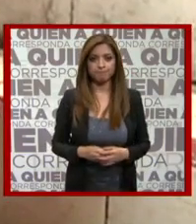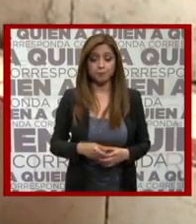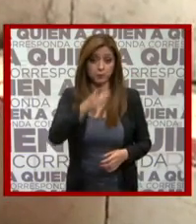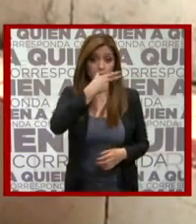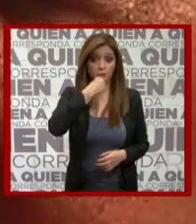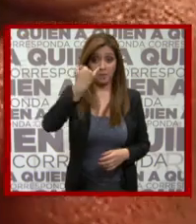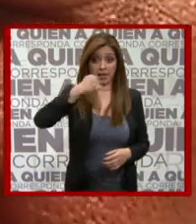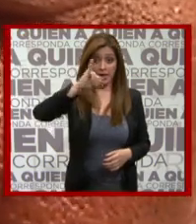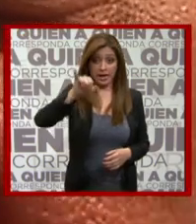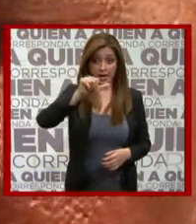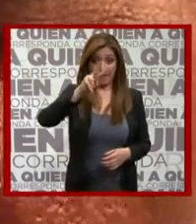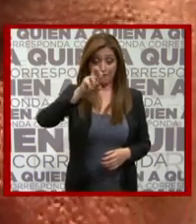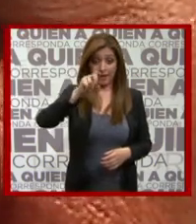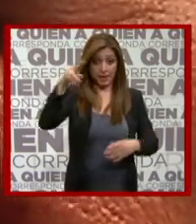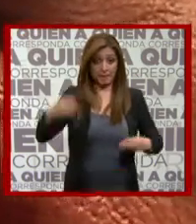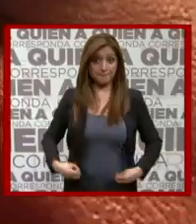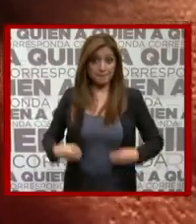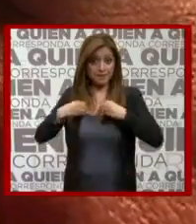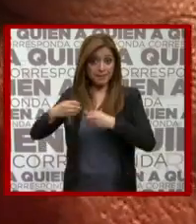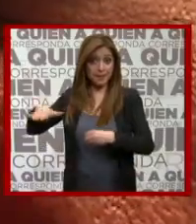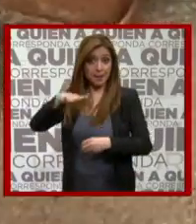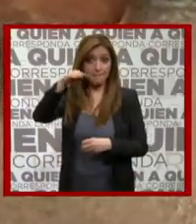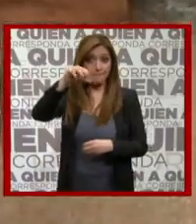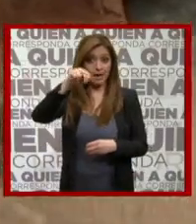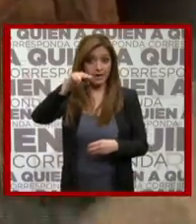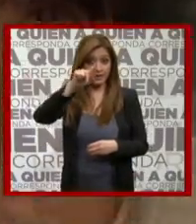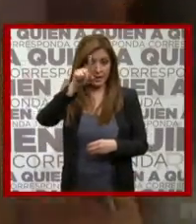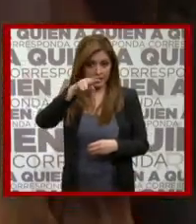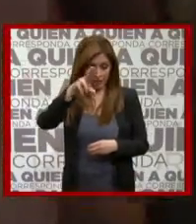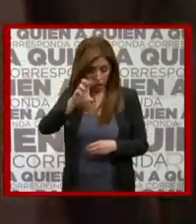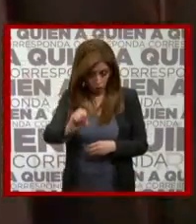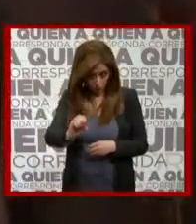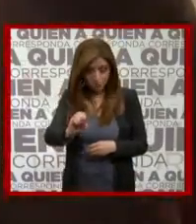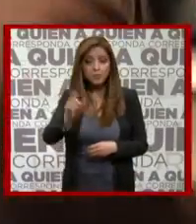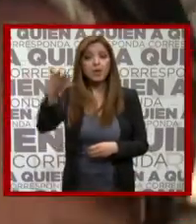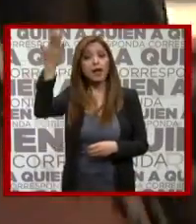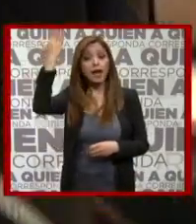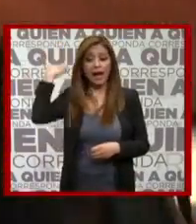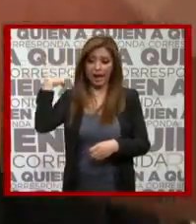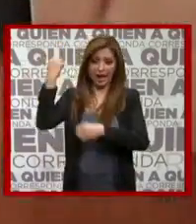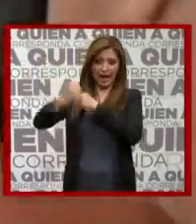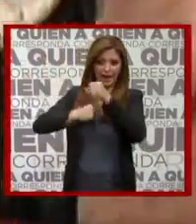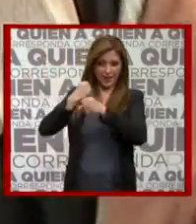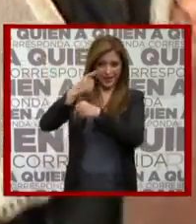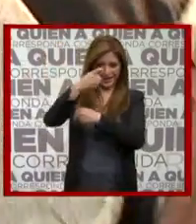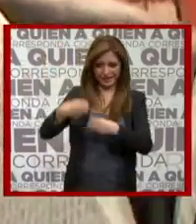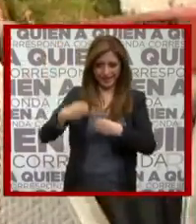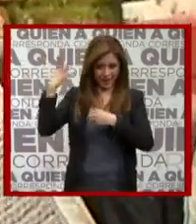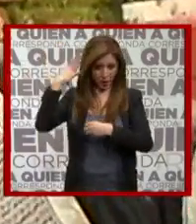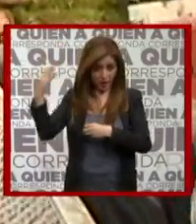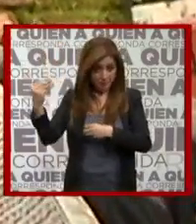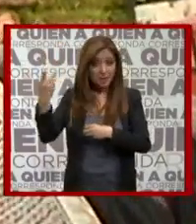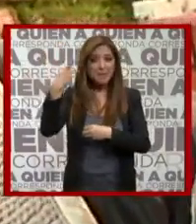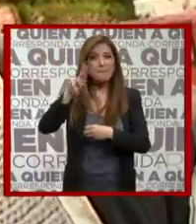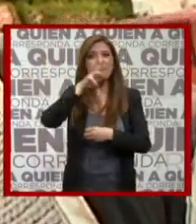Javier Gobea es originario de Manzanillo, Colima. Desde hace algunos años llegó a la capital del país con el sueño de encontrar mejores oportunidades de